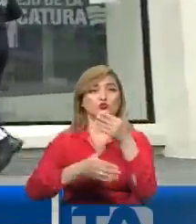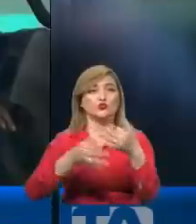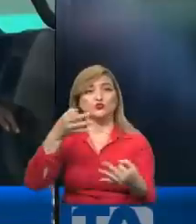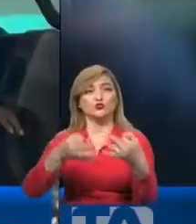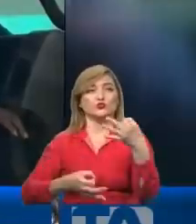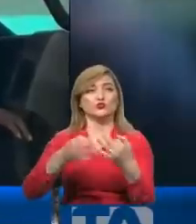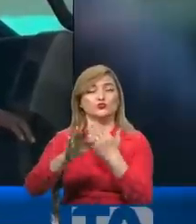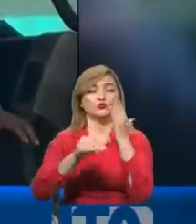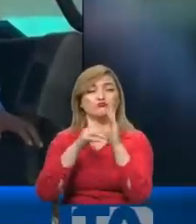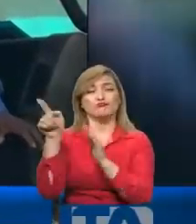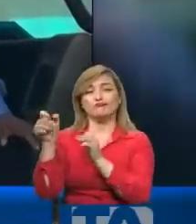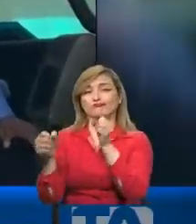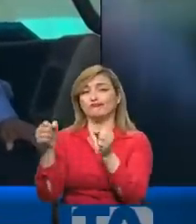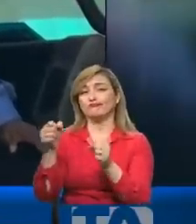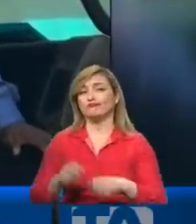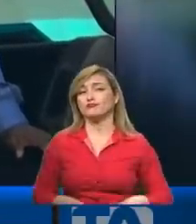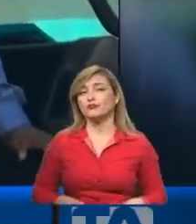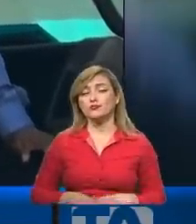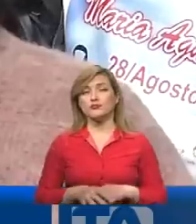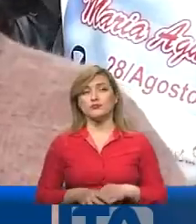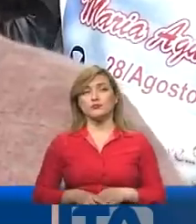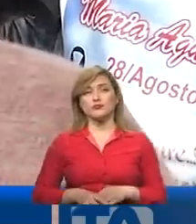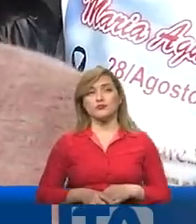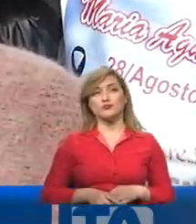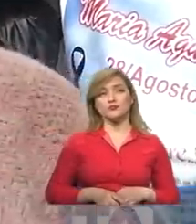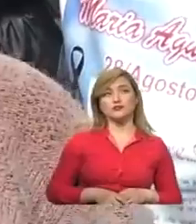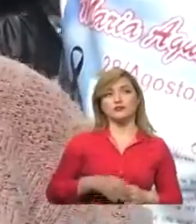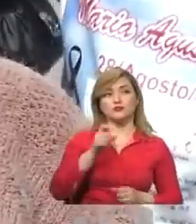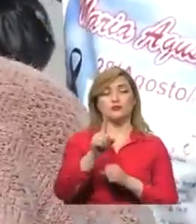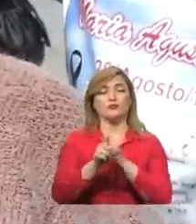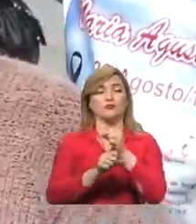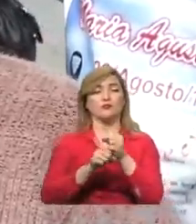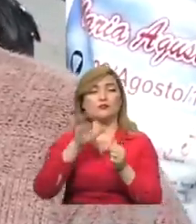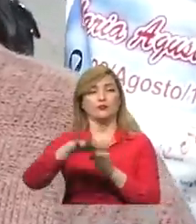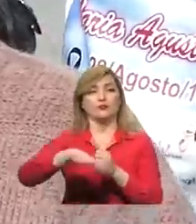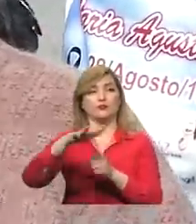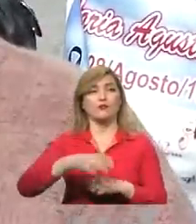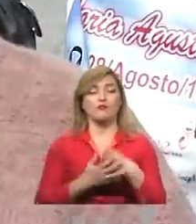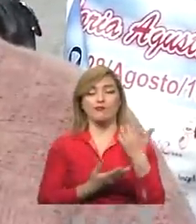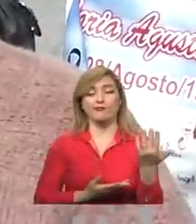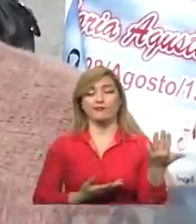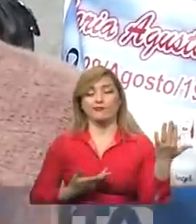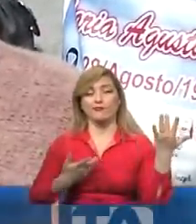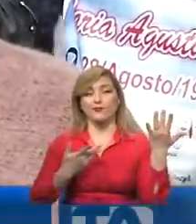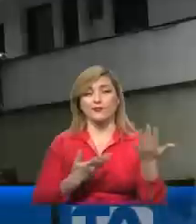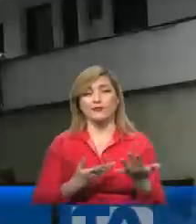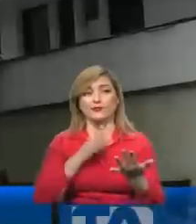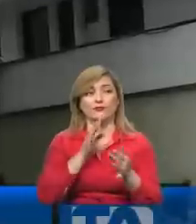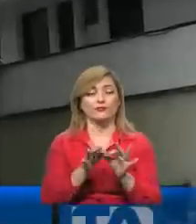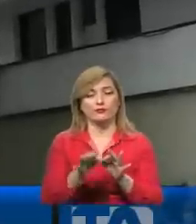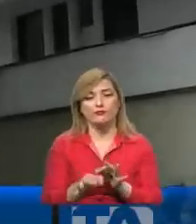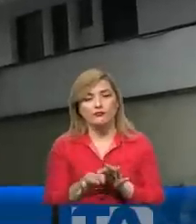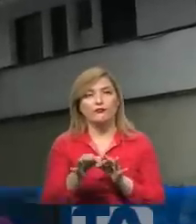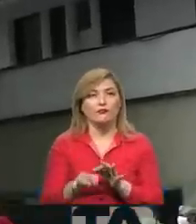juicio contra el chofer que manejaba la volqueta. 1 año 5 meses prácticamente, esperando y andado siempre largas.